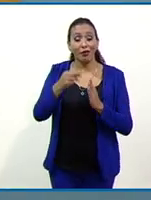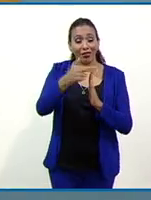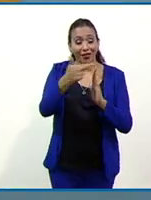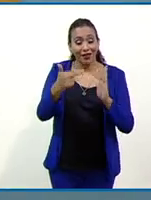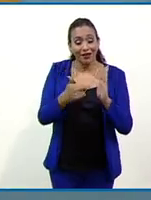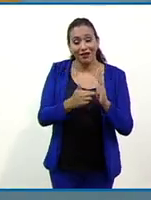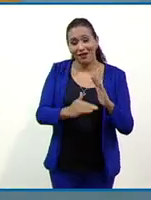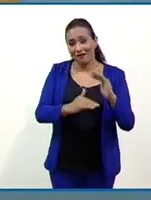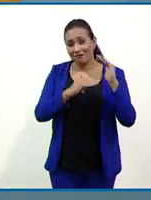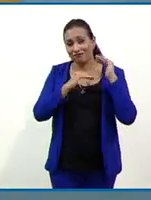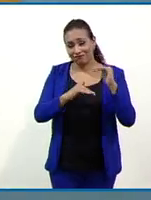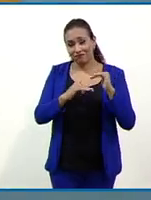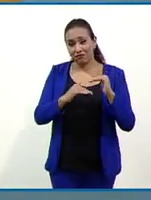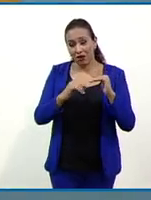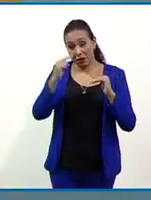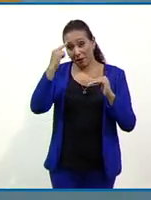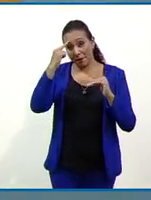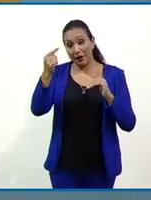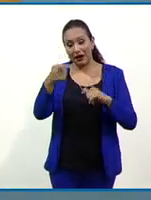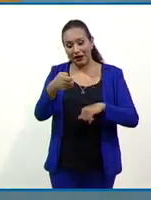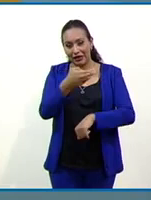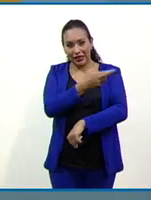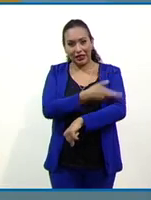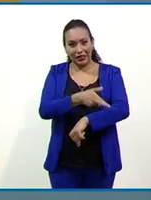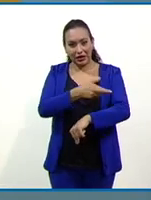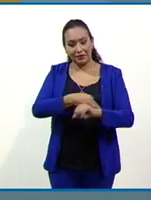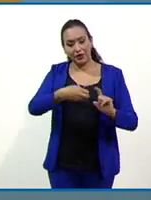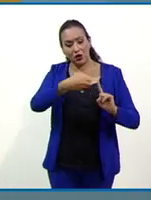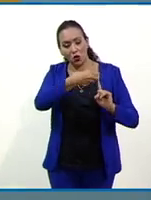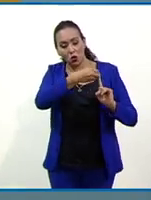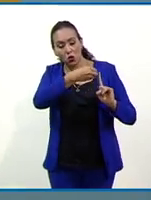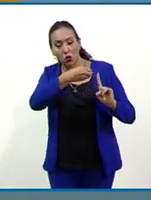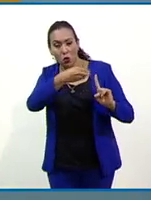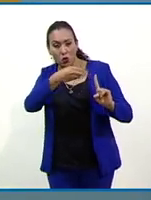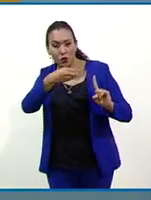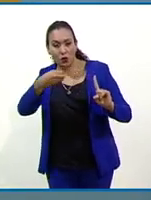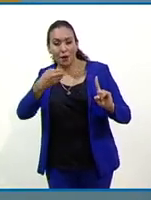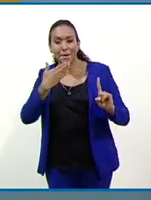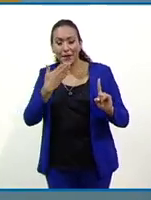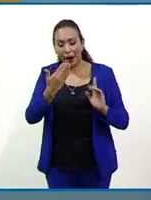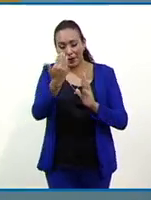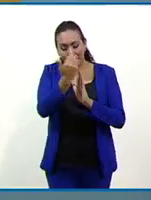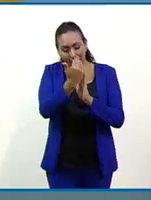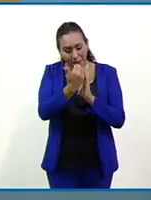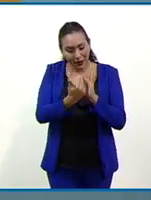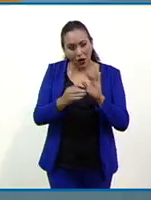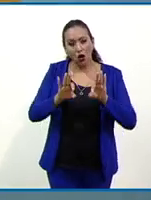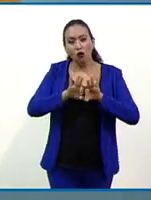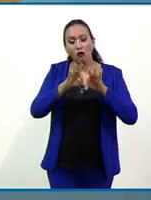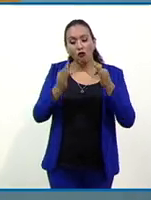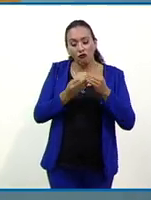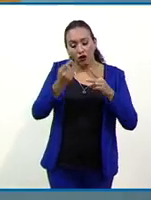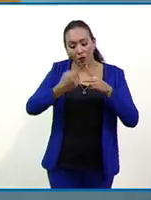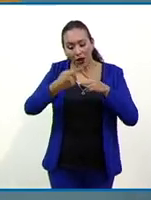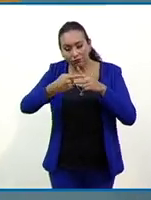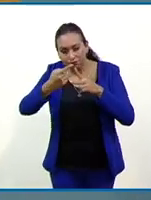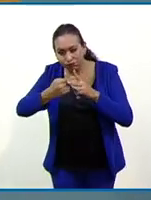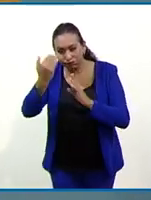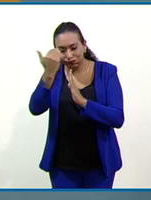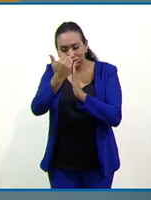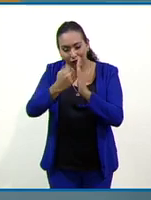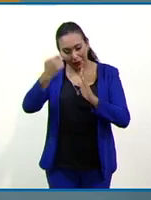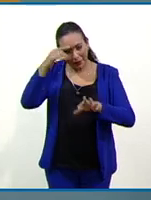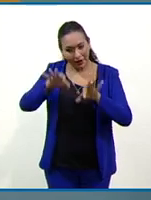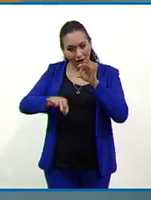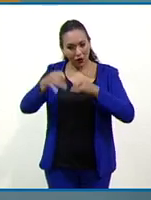estimara necesarios para la organización, desarrollo, cómputo, vigilancia y fiscalización del